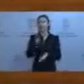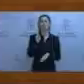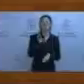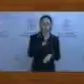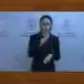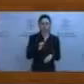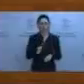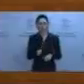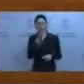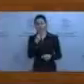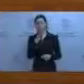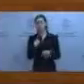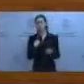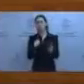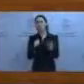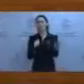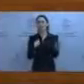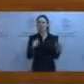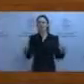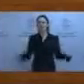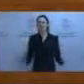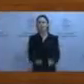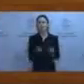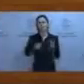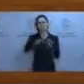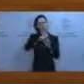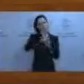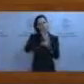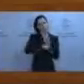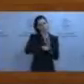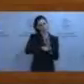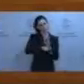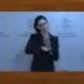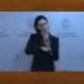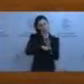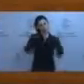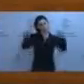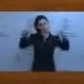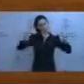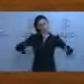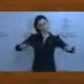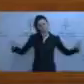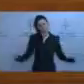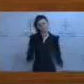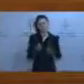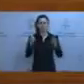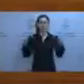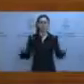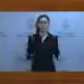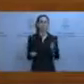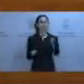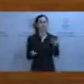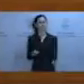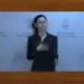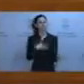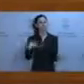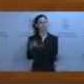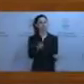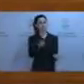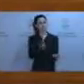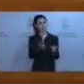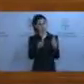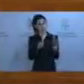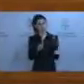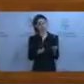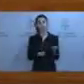qué características tienes, yo publico, saco en tablón las características de la persona que quiero contratar, como diciendo, se